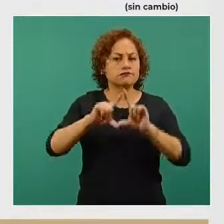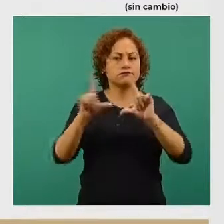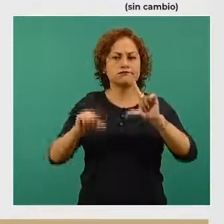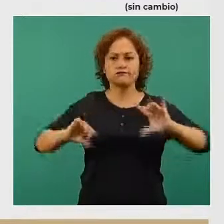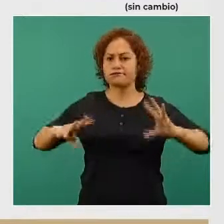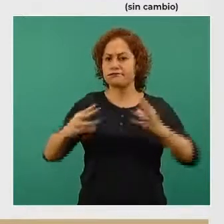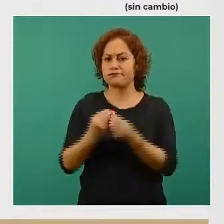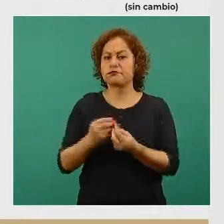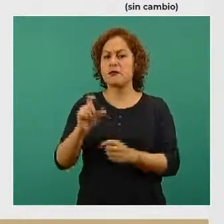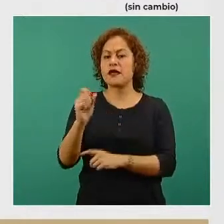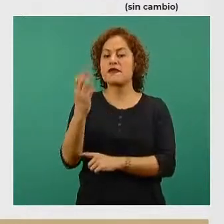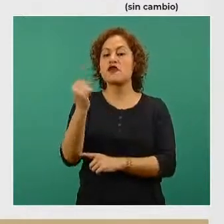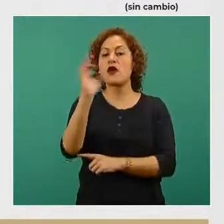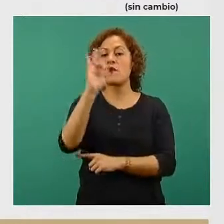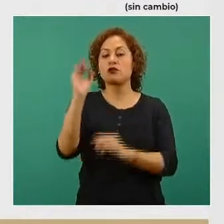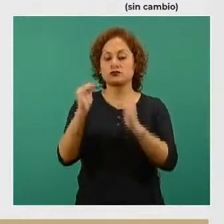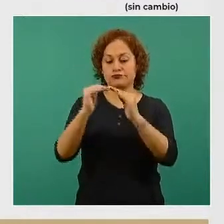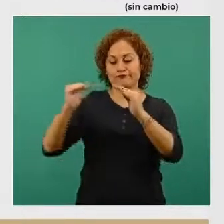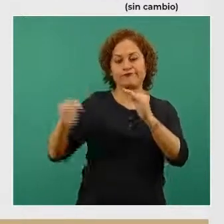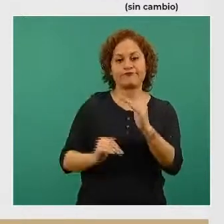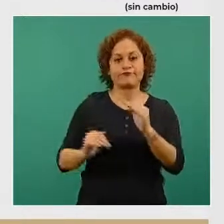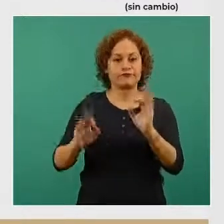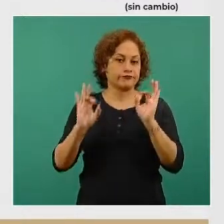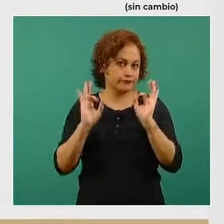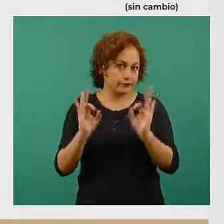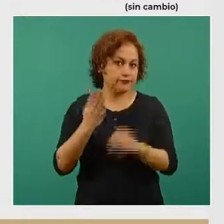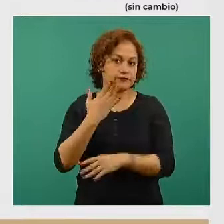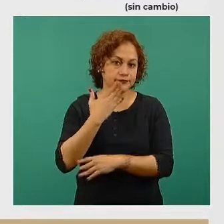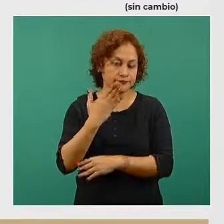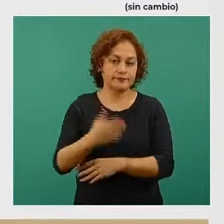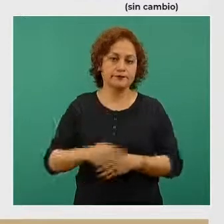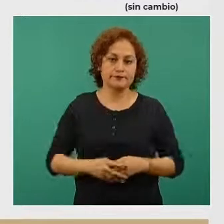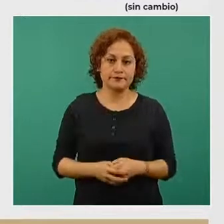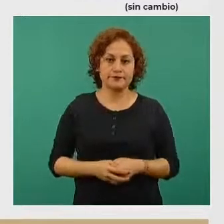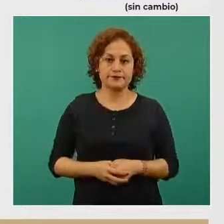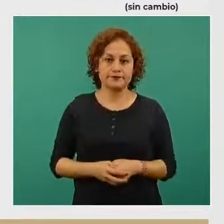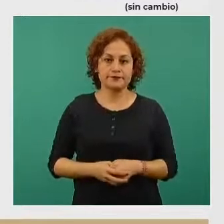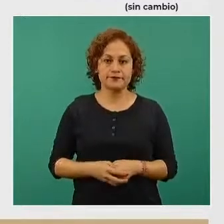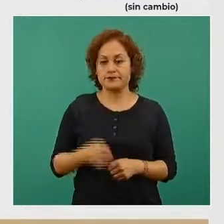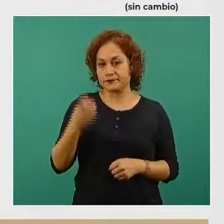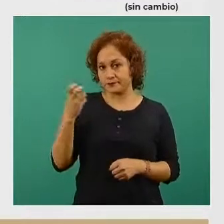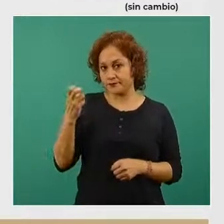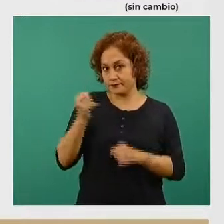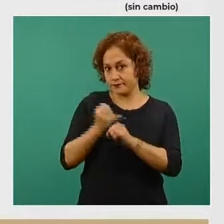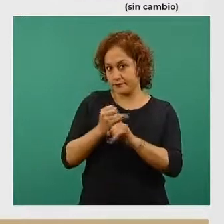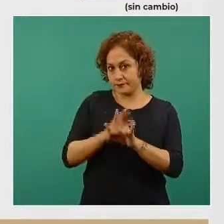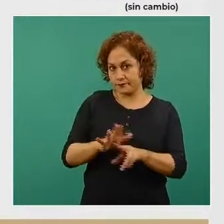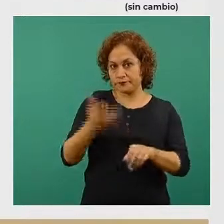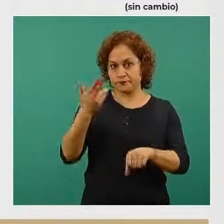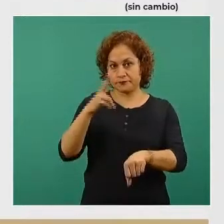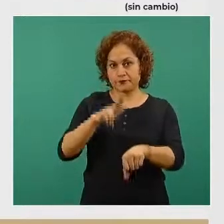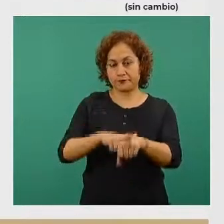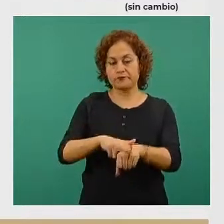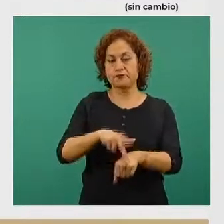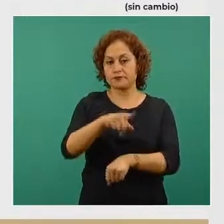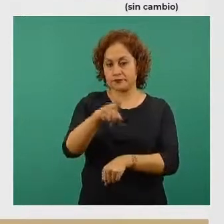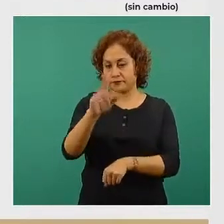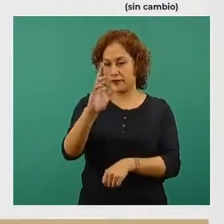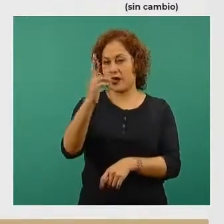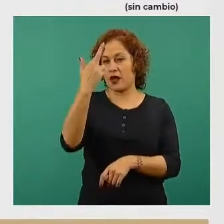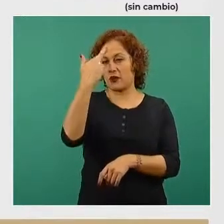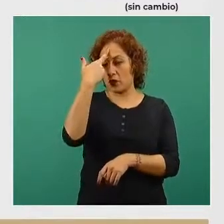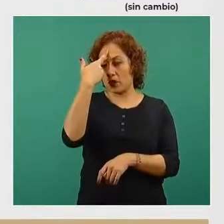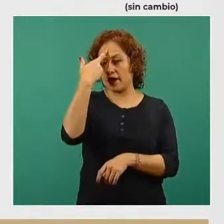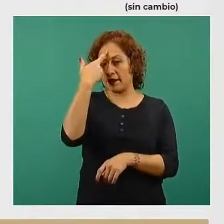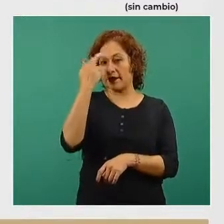muy basal para efectos al menos de este indicador de hospitalización, que es importante. Recordando obviamente que este es el